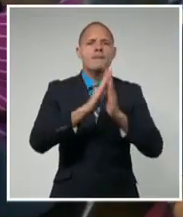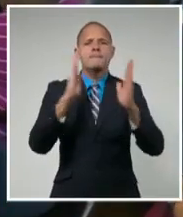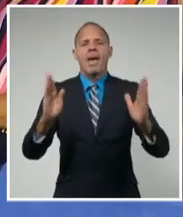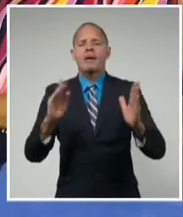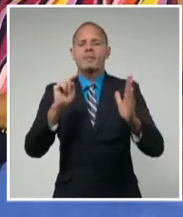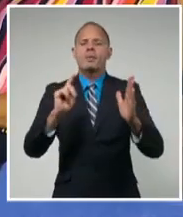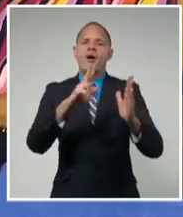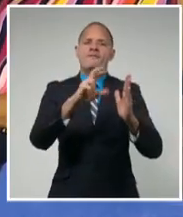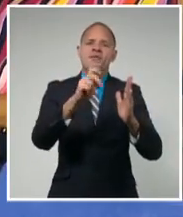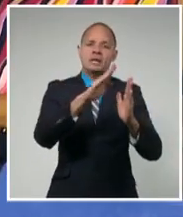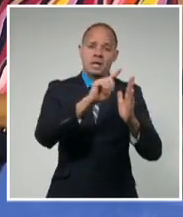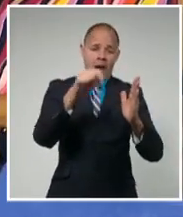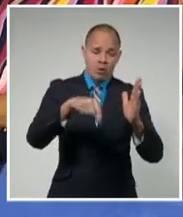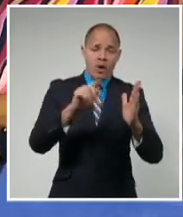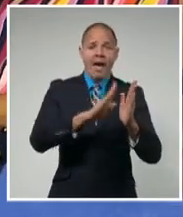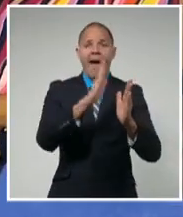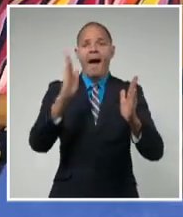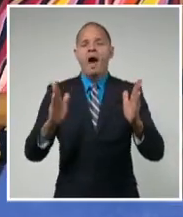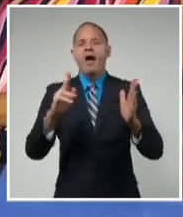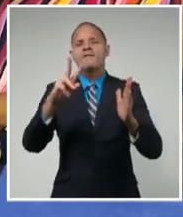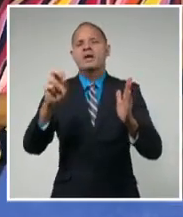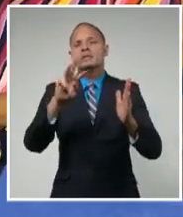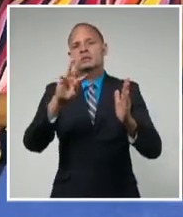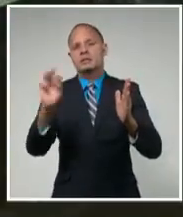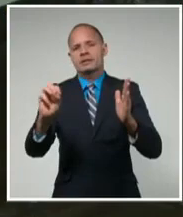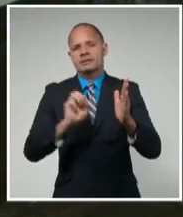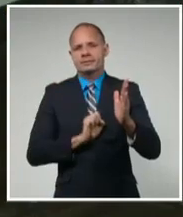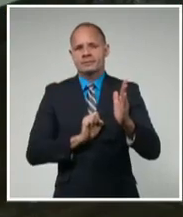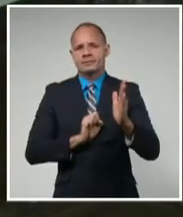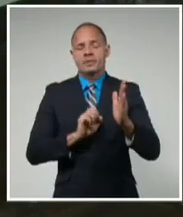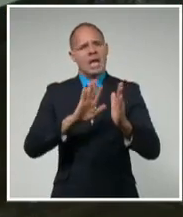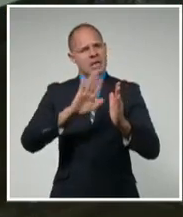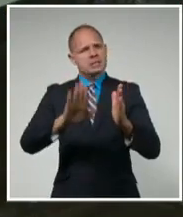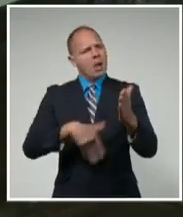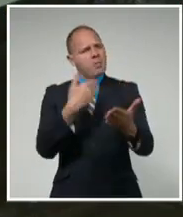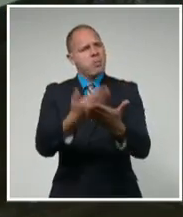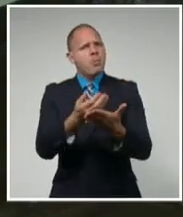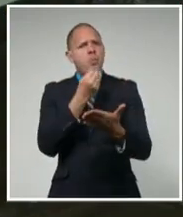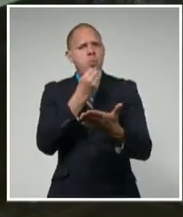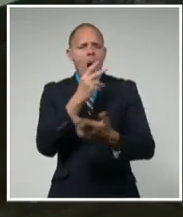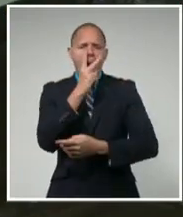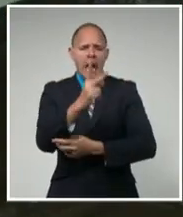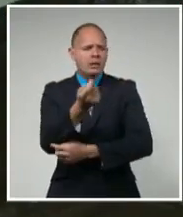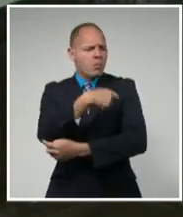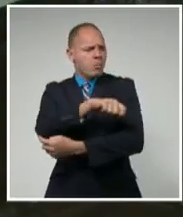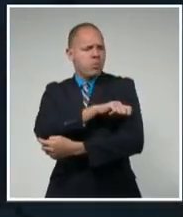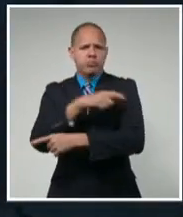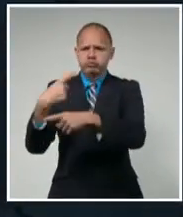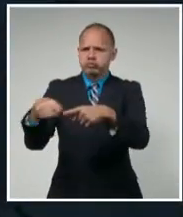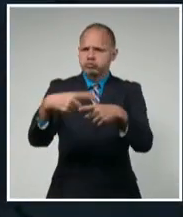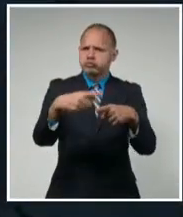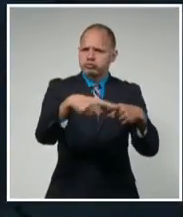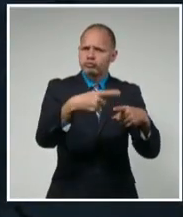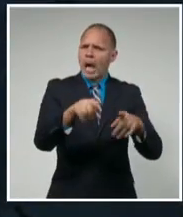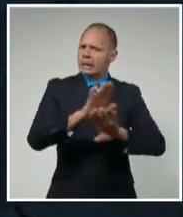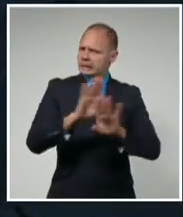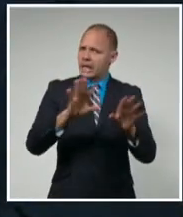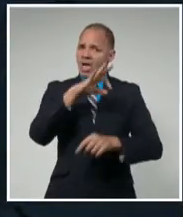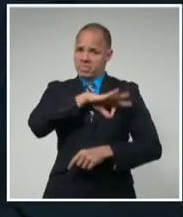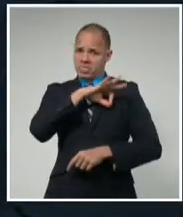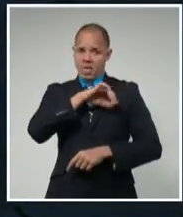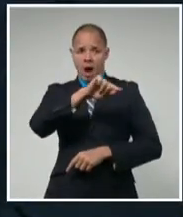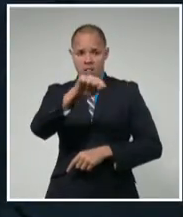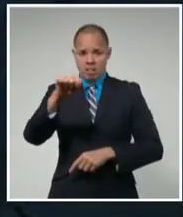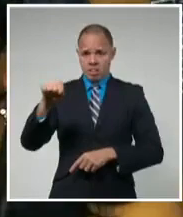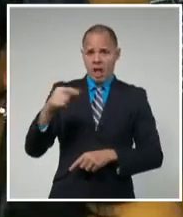importante es materializar cada proyecto con aportes concretos para el pueblo. El dirigente cubano, en amplio diálogo con los delegados, llamó a consolidar